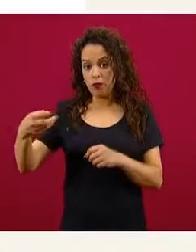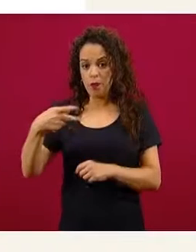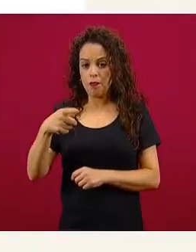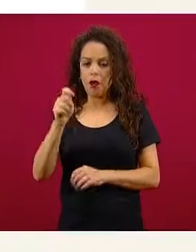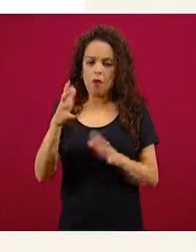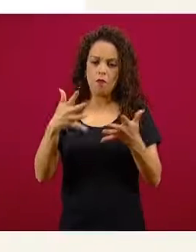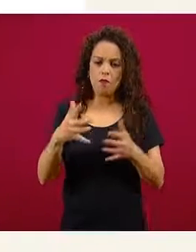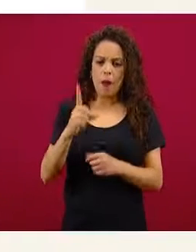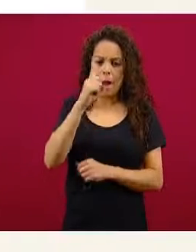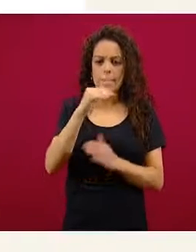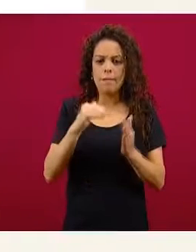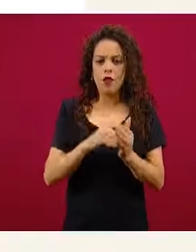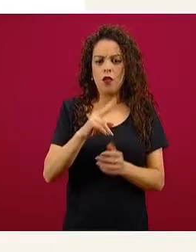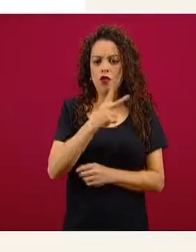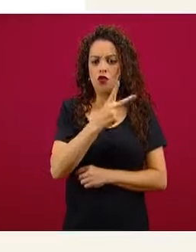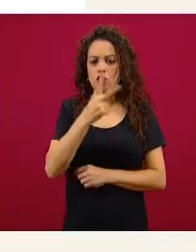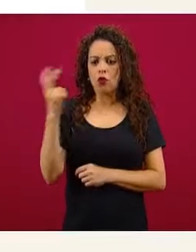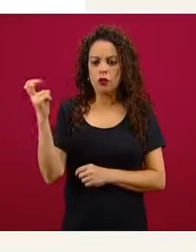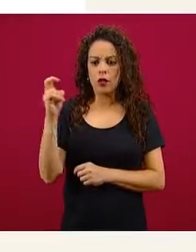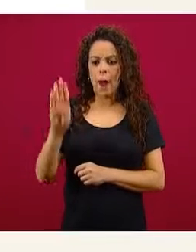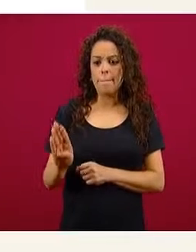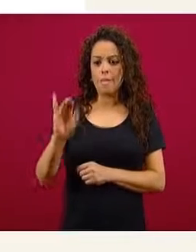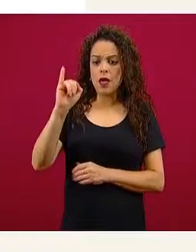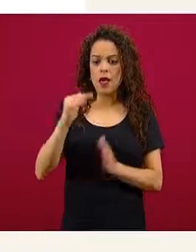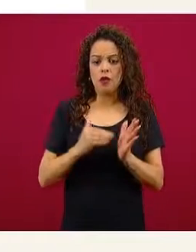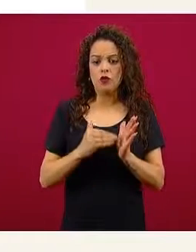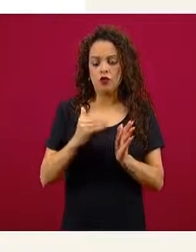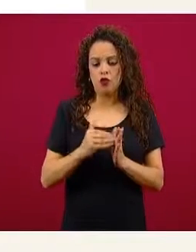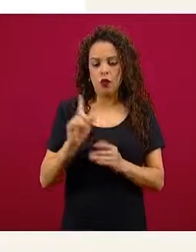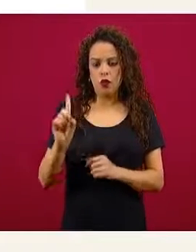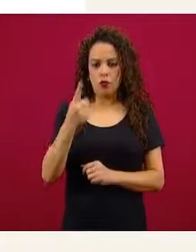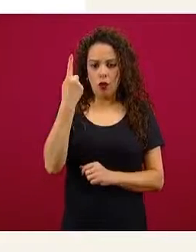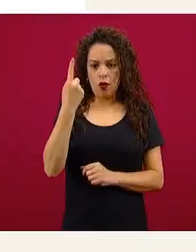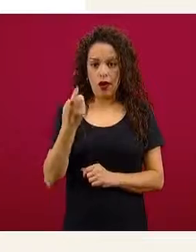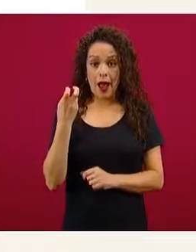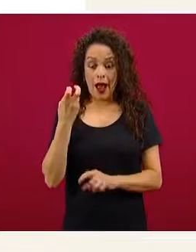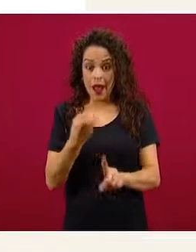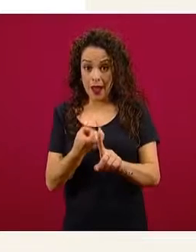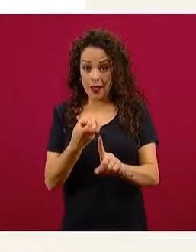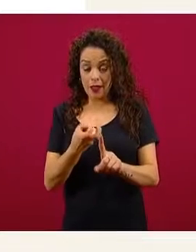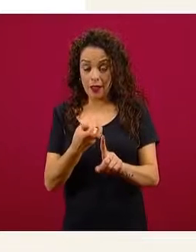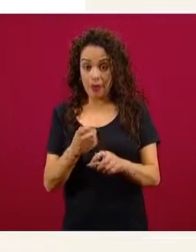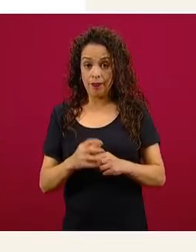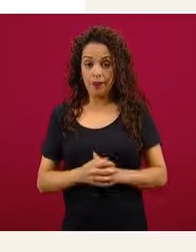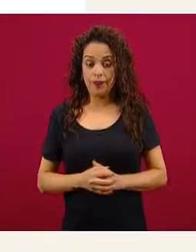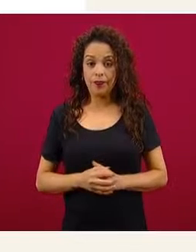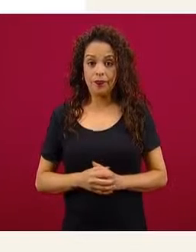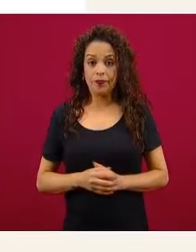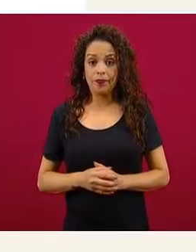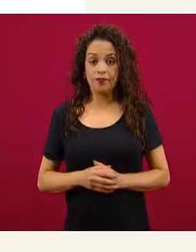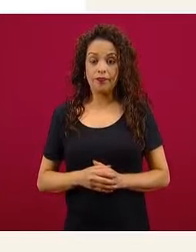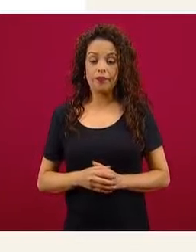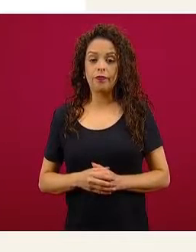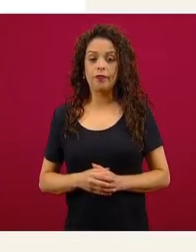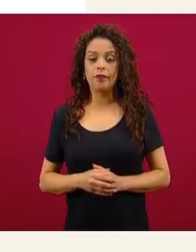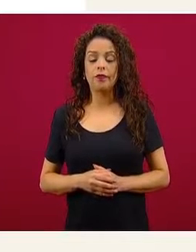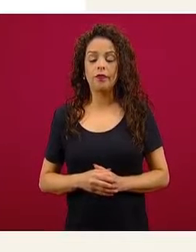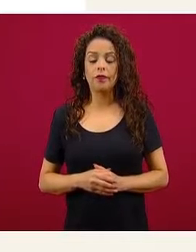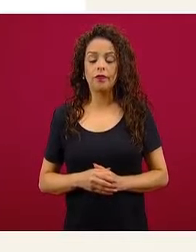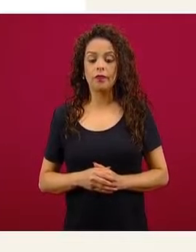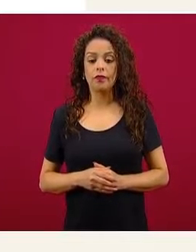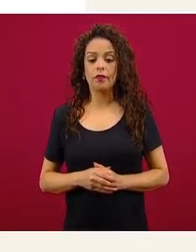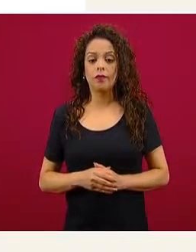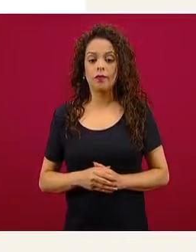más o menos 1.200 billones de dólares. Sobre eso tenemos que todos los